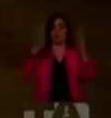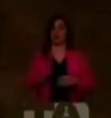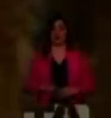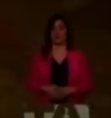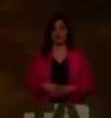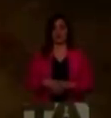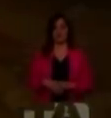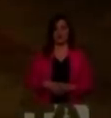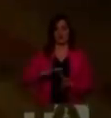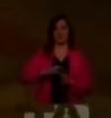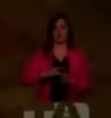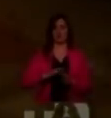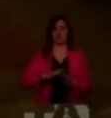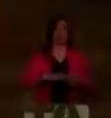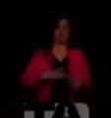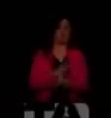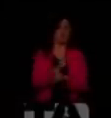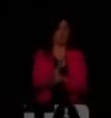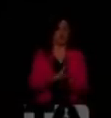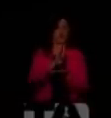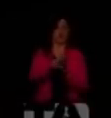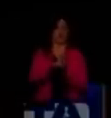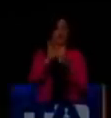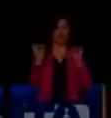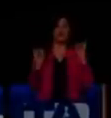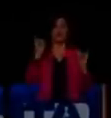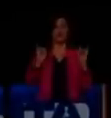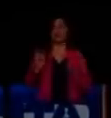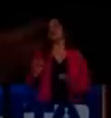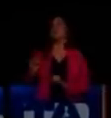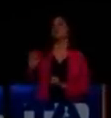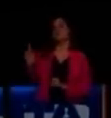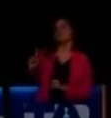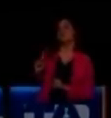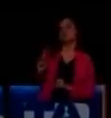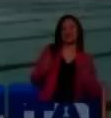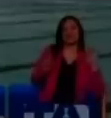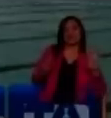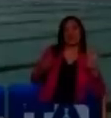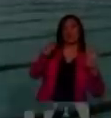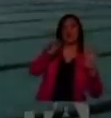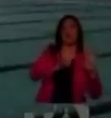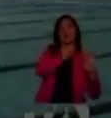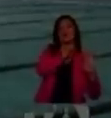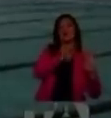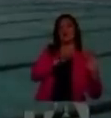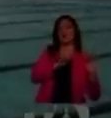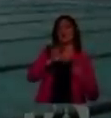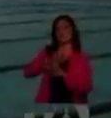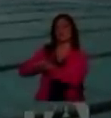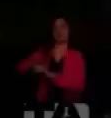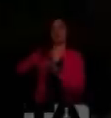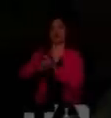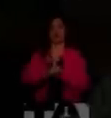cuenta también de lo peligroso que es el barrio. Una señorita bajaba y entre 5 la cogieron y le robaron. Quieren que su barrio sea como el